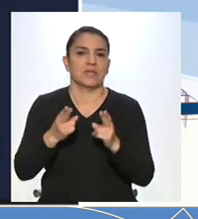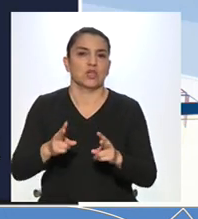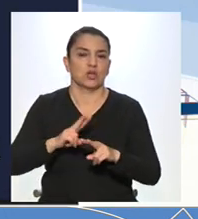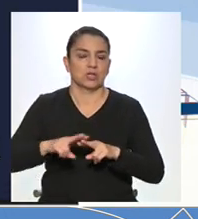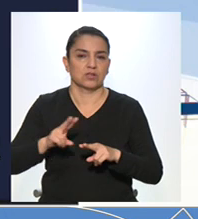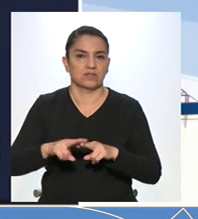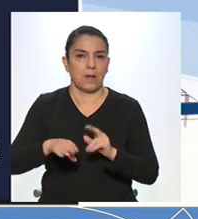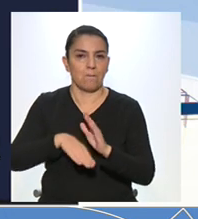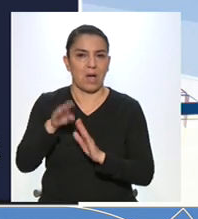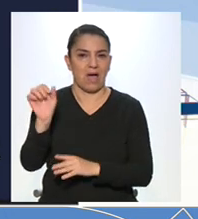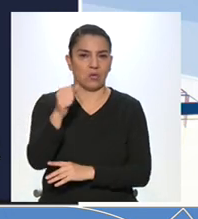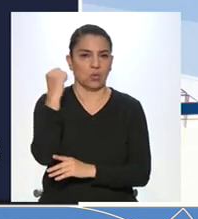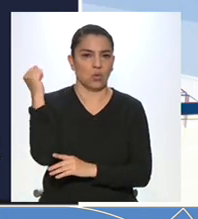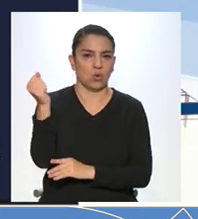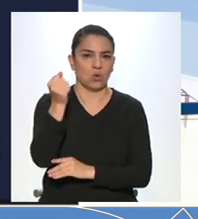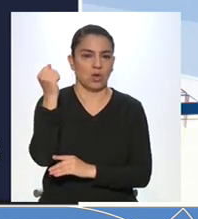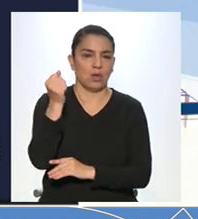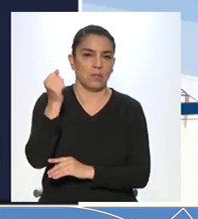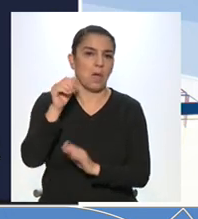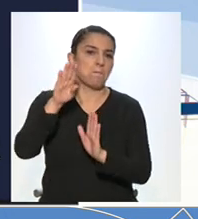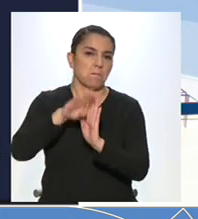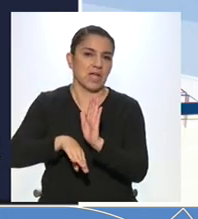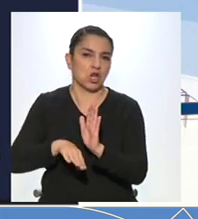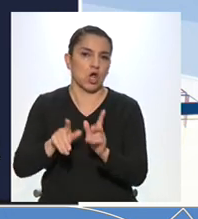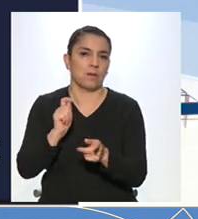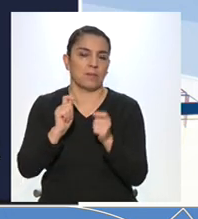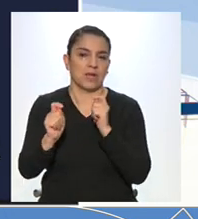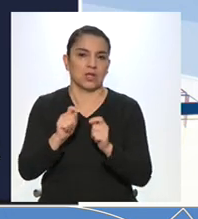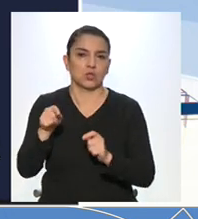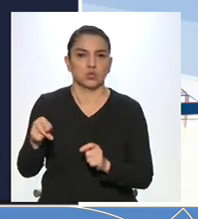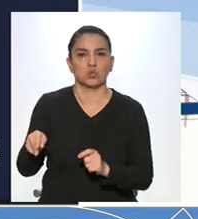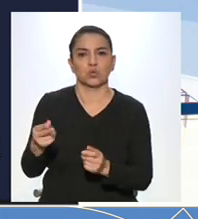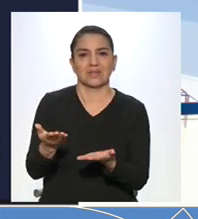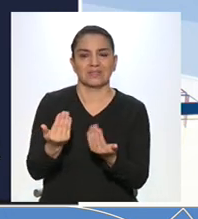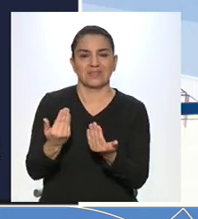mayor autonomía y menor riesgo sus necesidades de financiamiento.